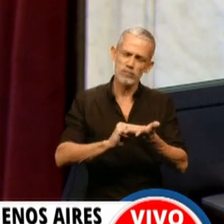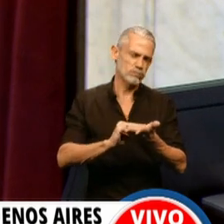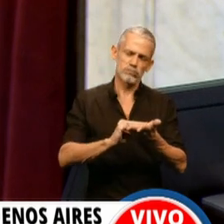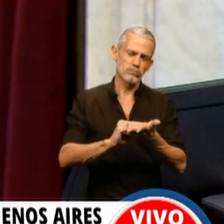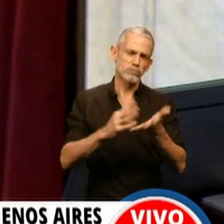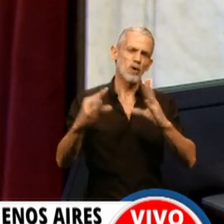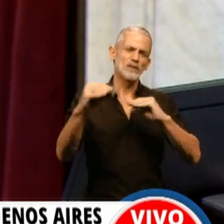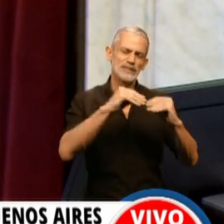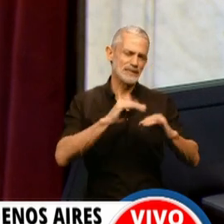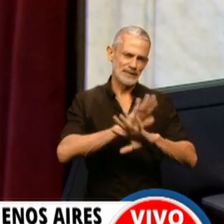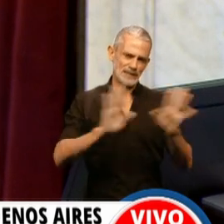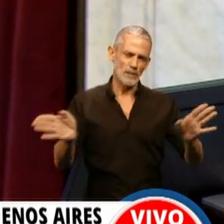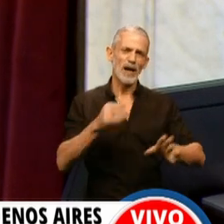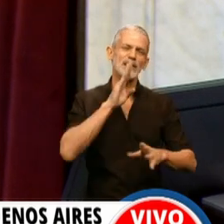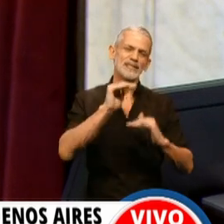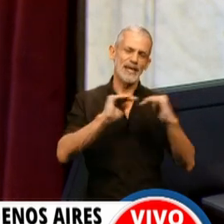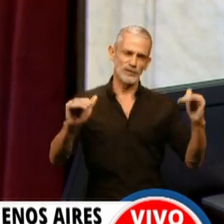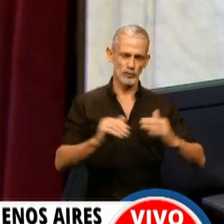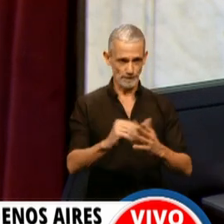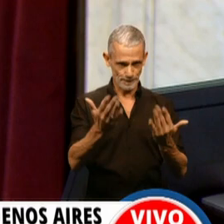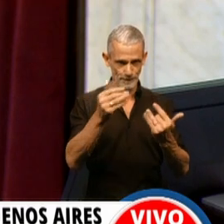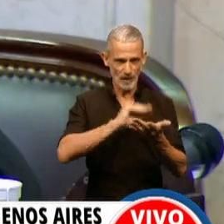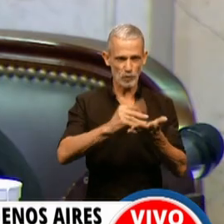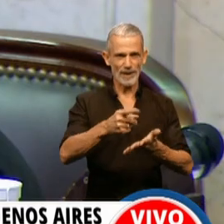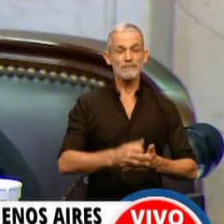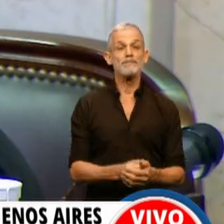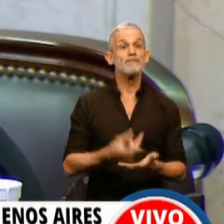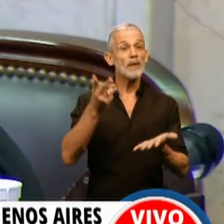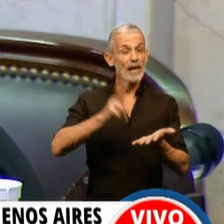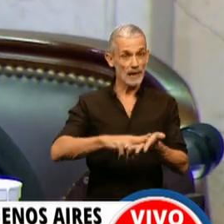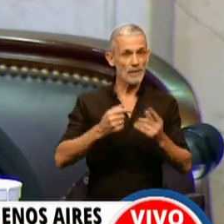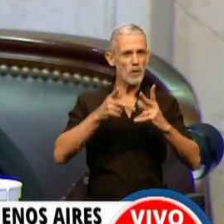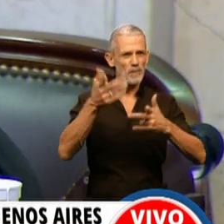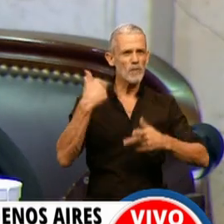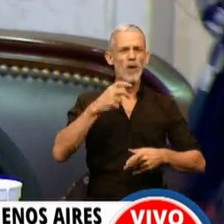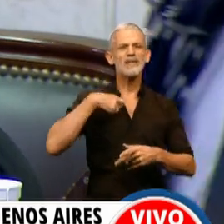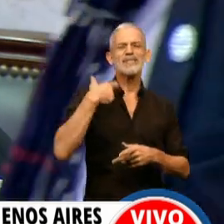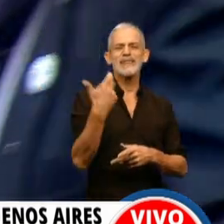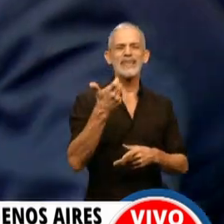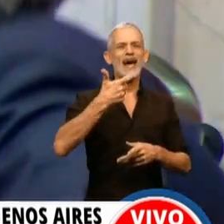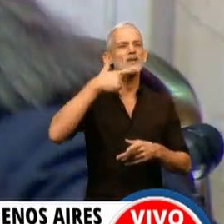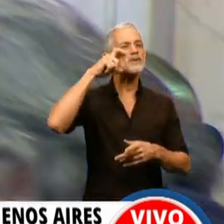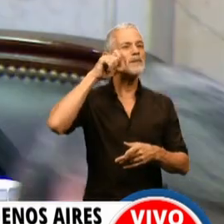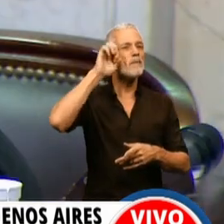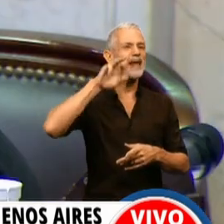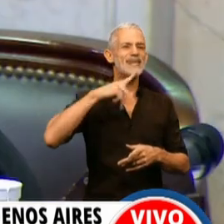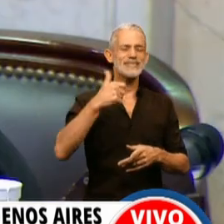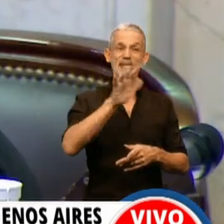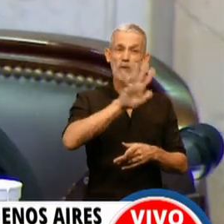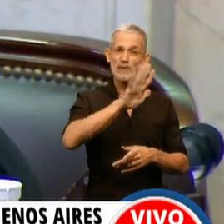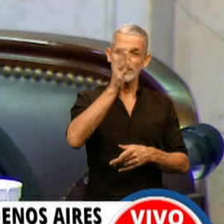silencio adelante diputada reiterar que como denuncia el sindicato de empresas el